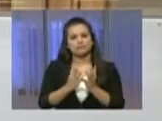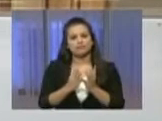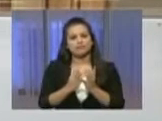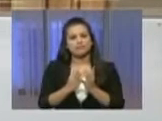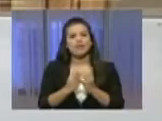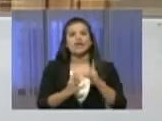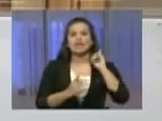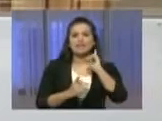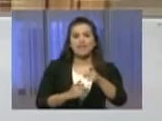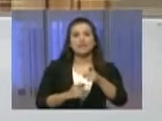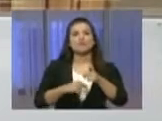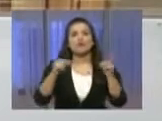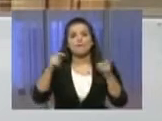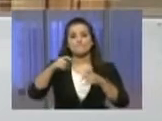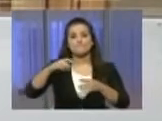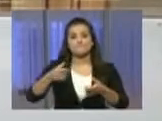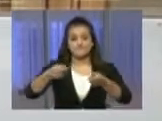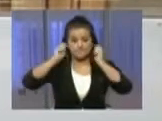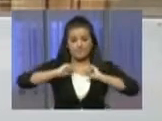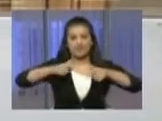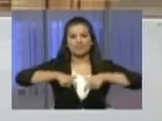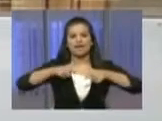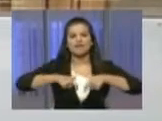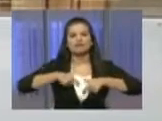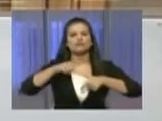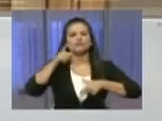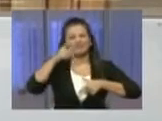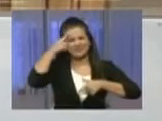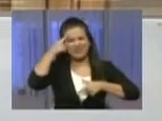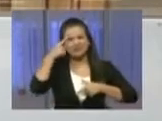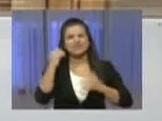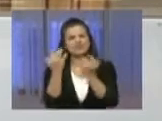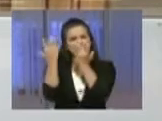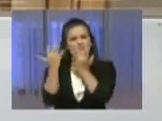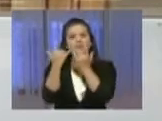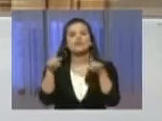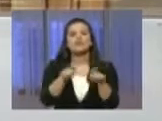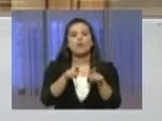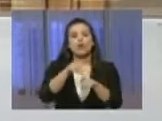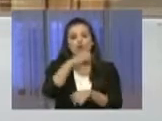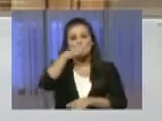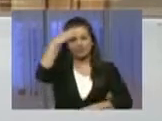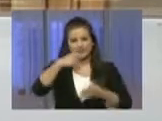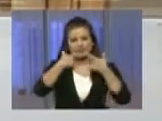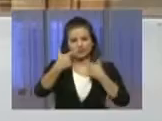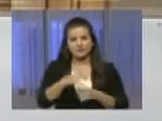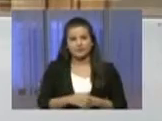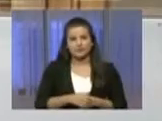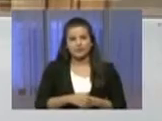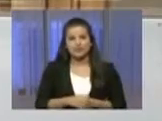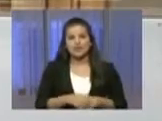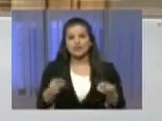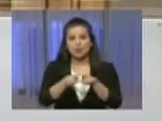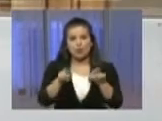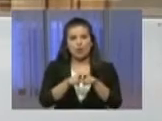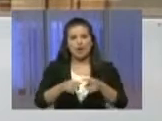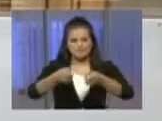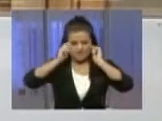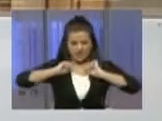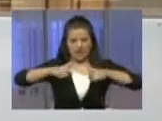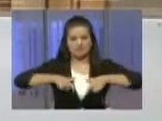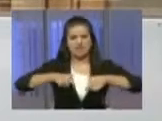medalla de azufre diría nuestro comandante una medalla de azufre así